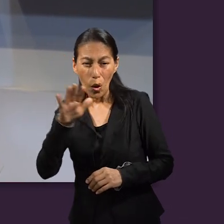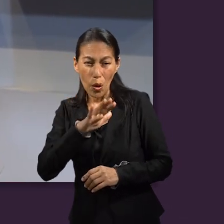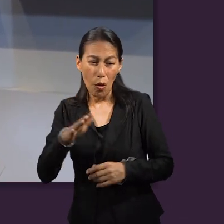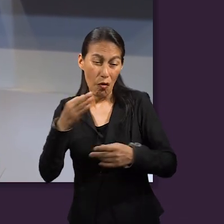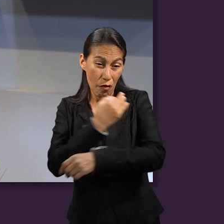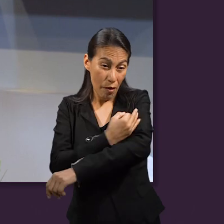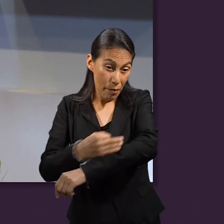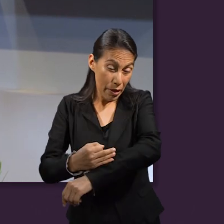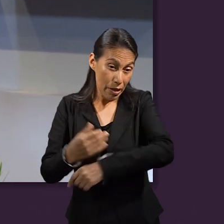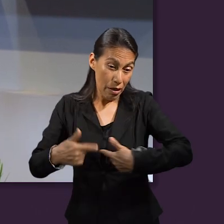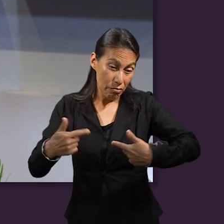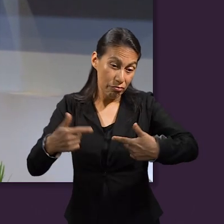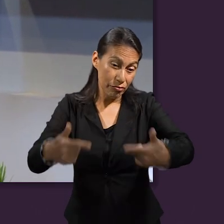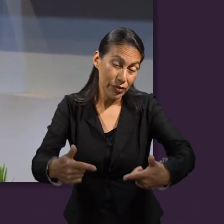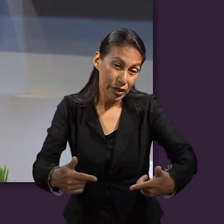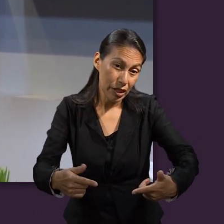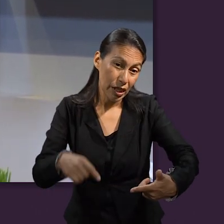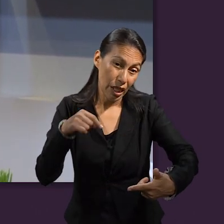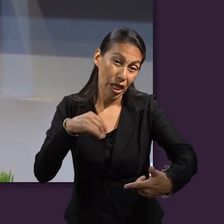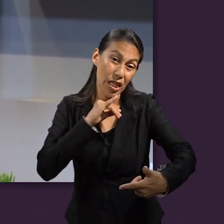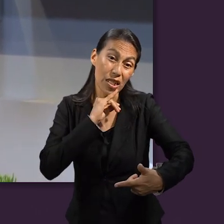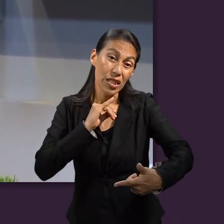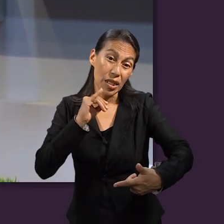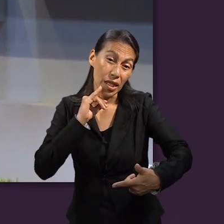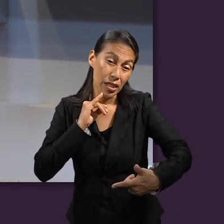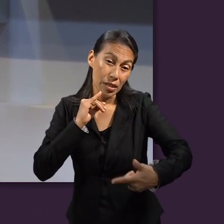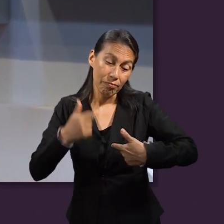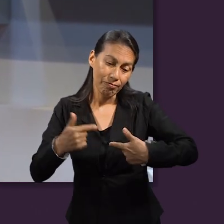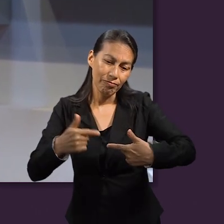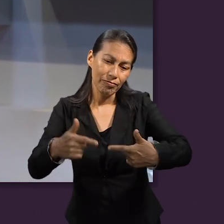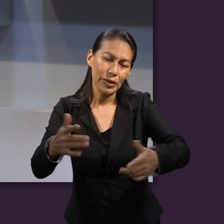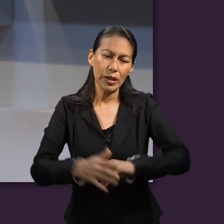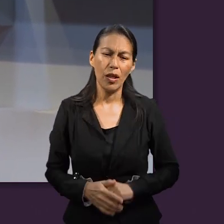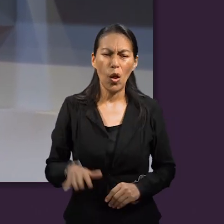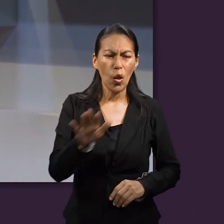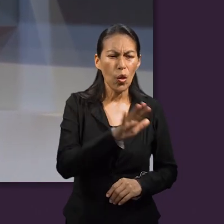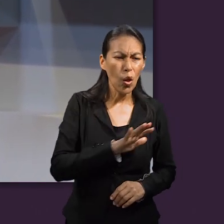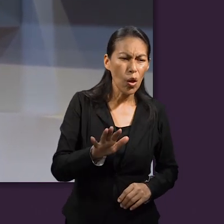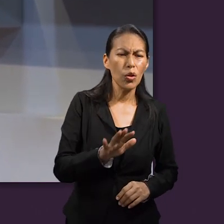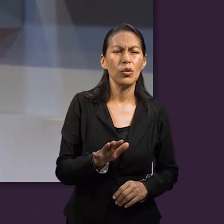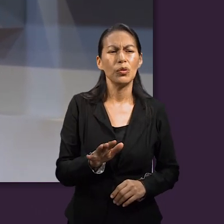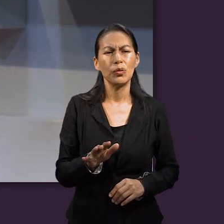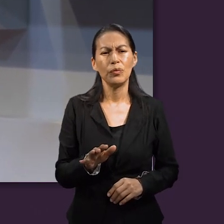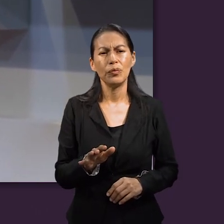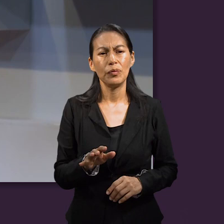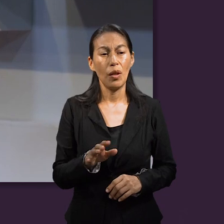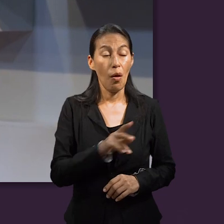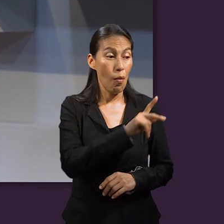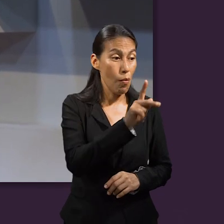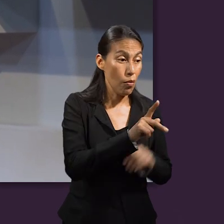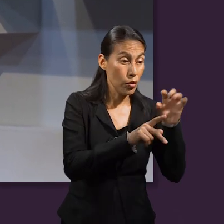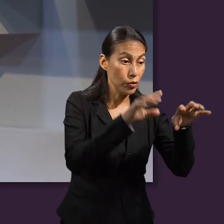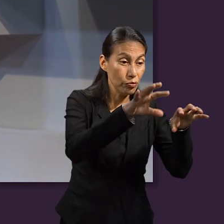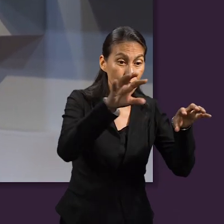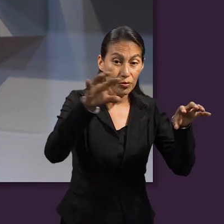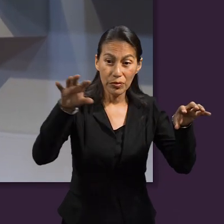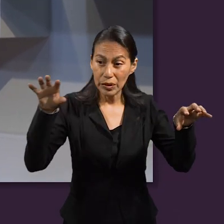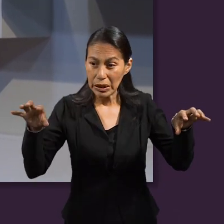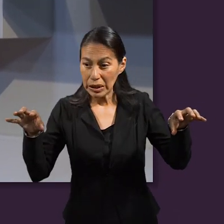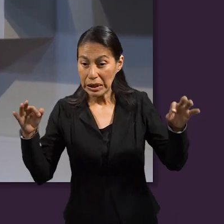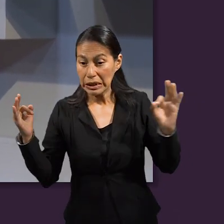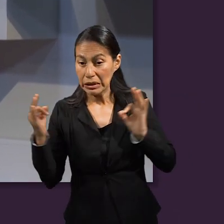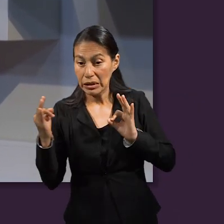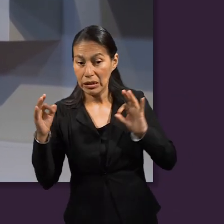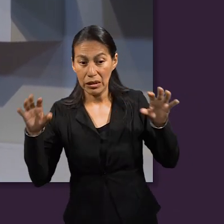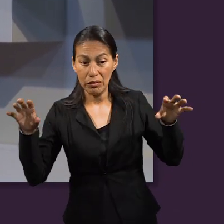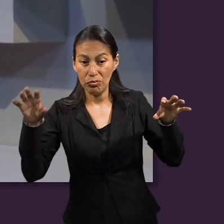descendencia de jacob o bueno ya de israel había tenido tanta influencia de tanta influencia de los